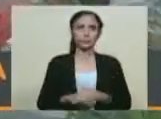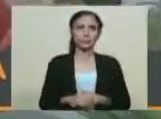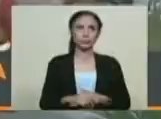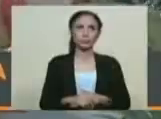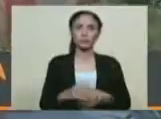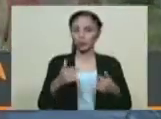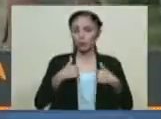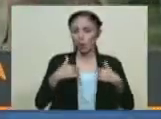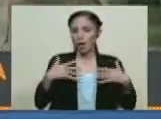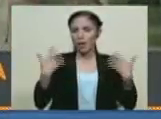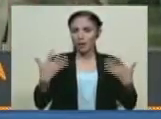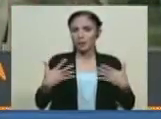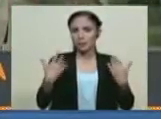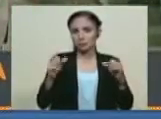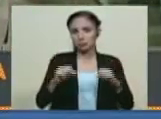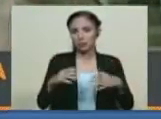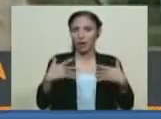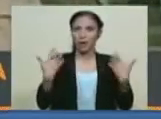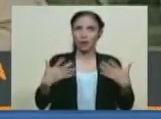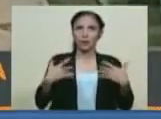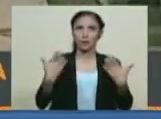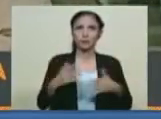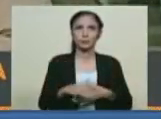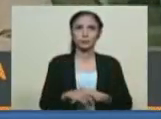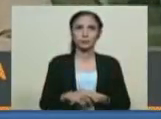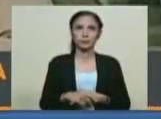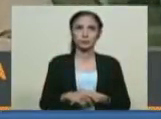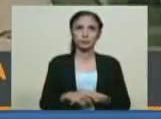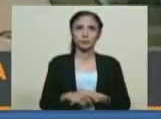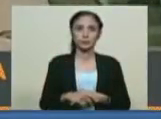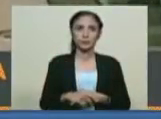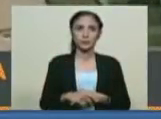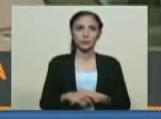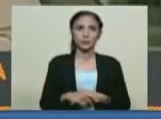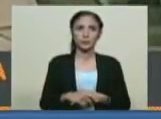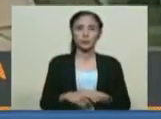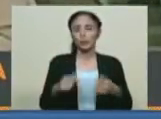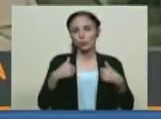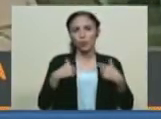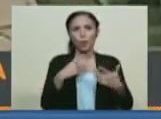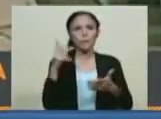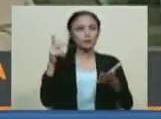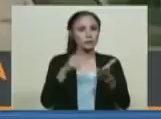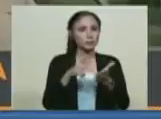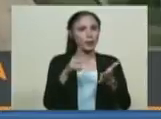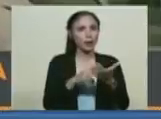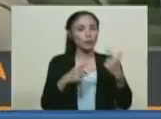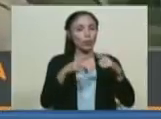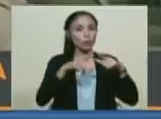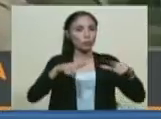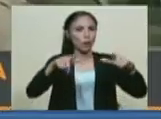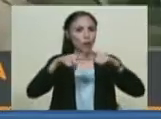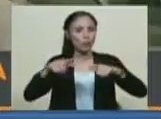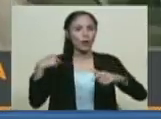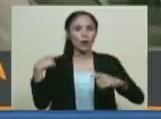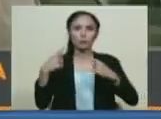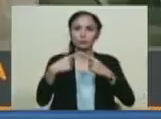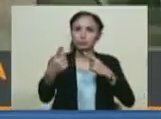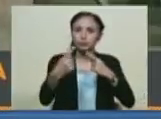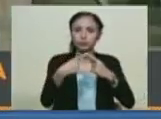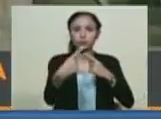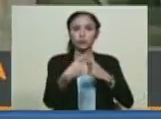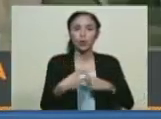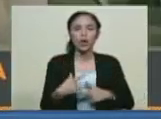muy contento. Estuve recorriendo la planta. Fui hasta el lugar donde está